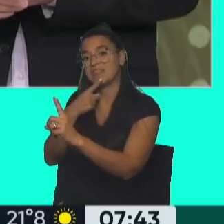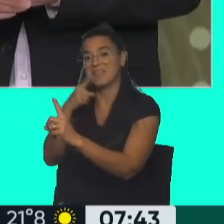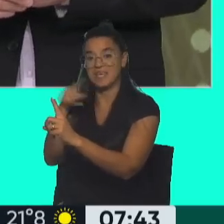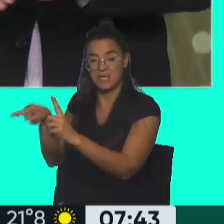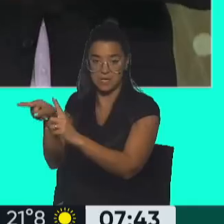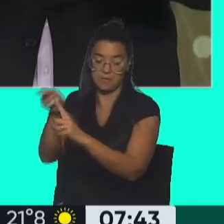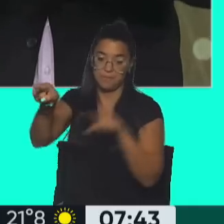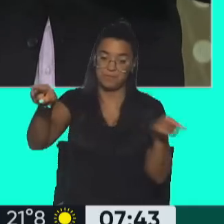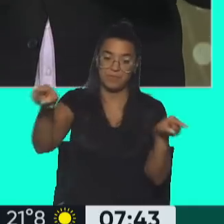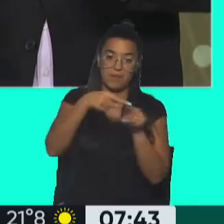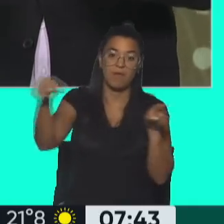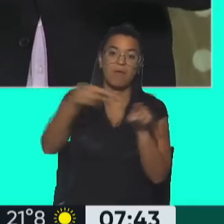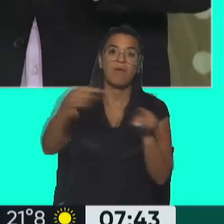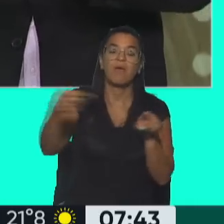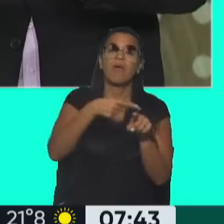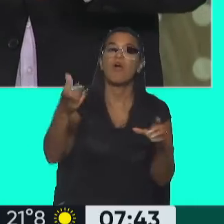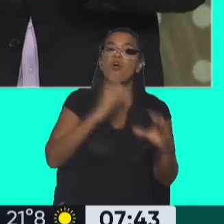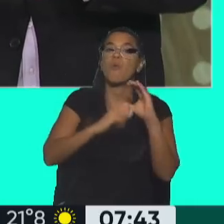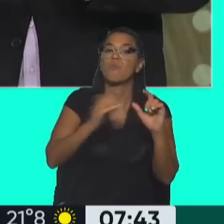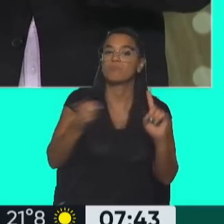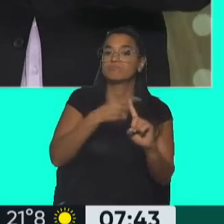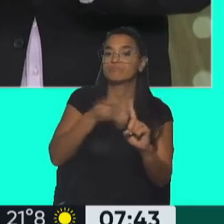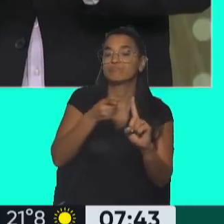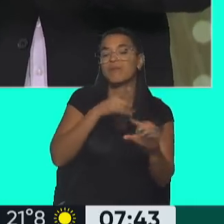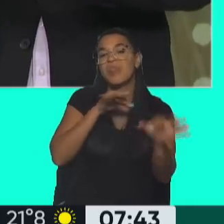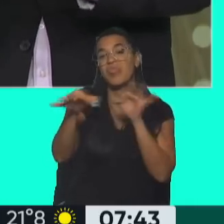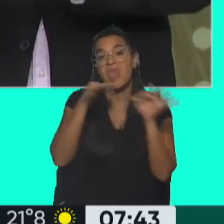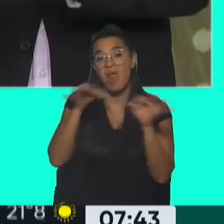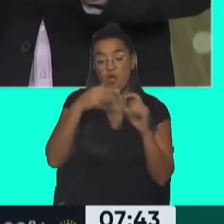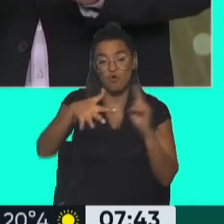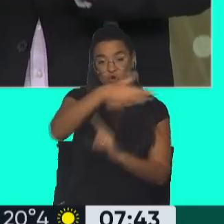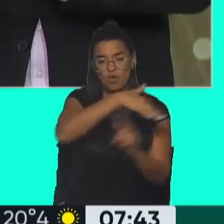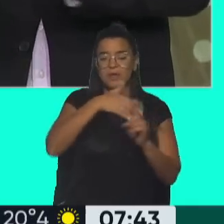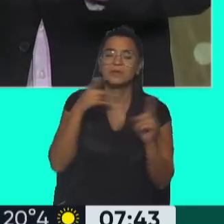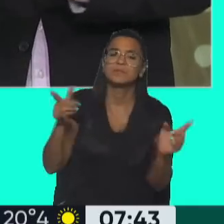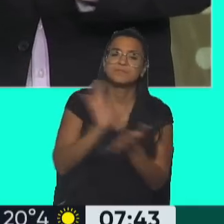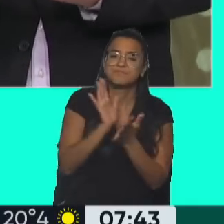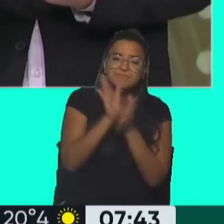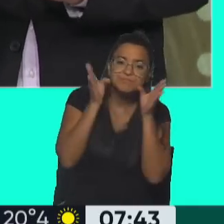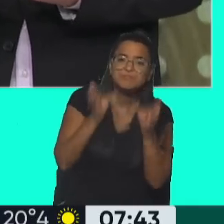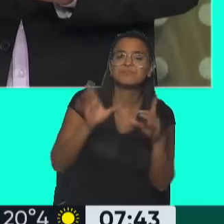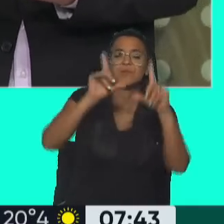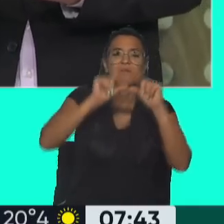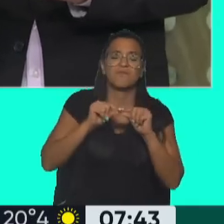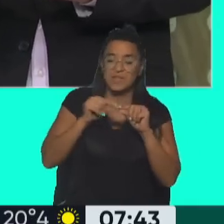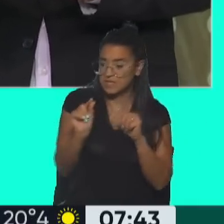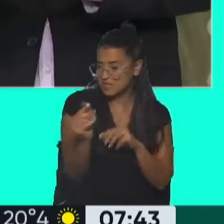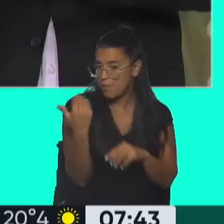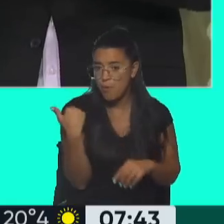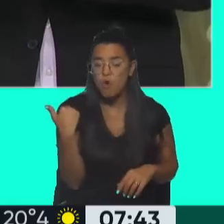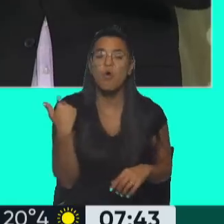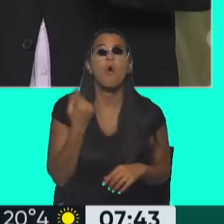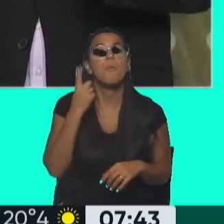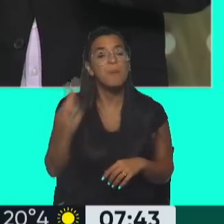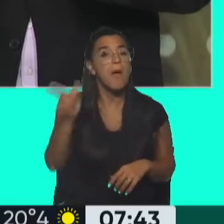Rosati. En el contexto de ese diálogo, que está acotado a una fecha muy reciente, pero